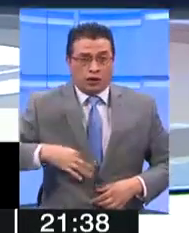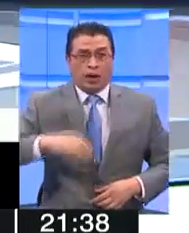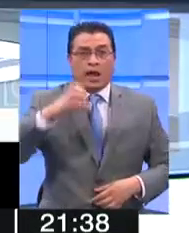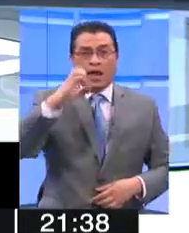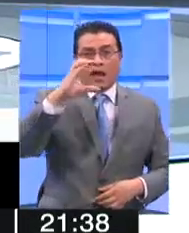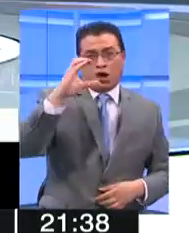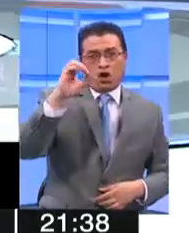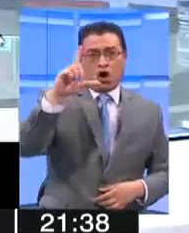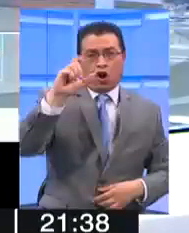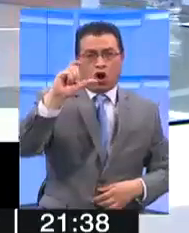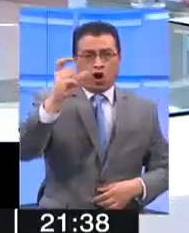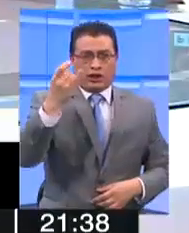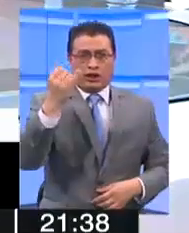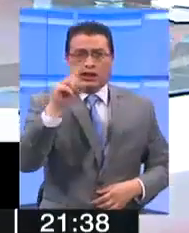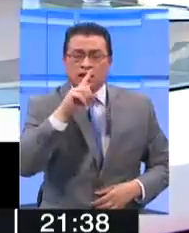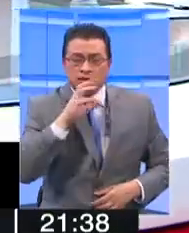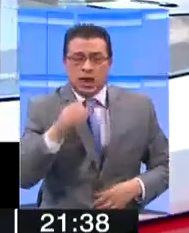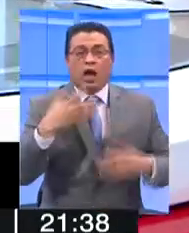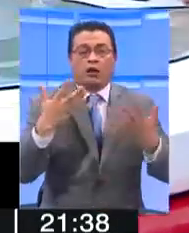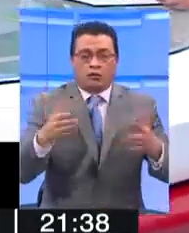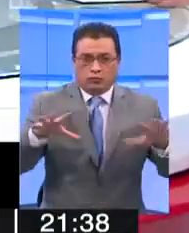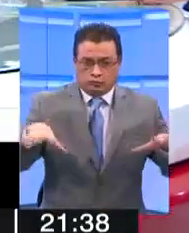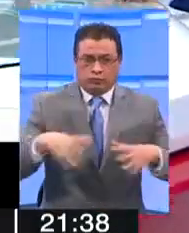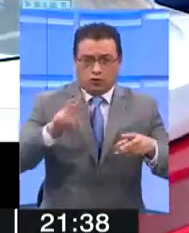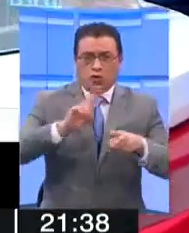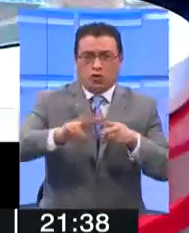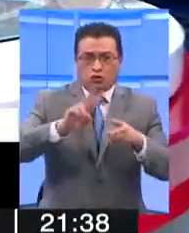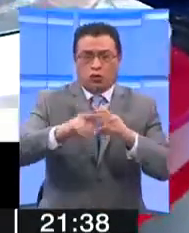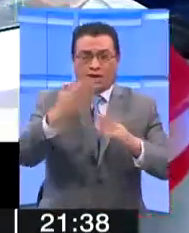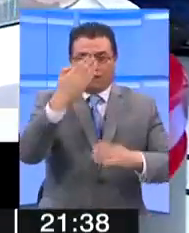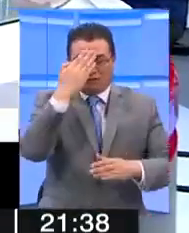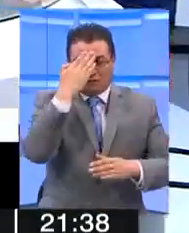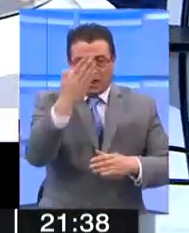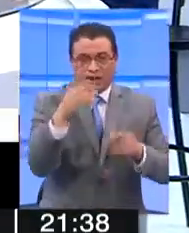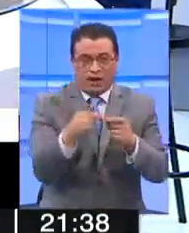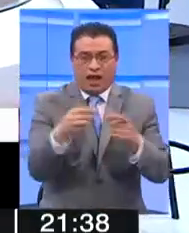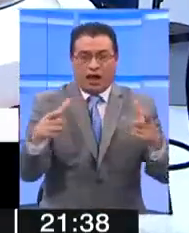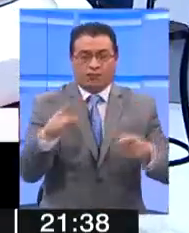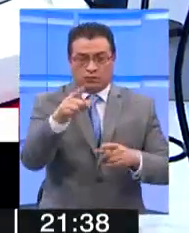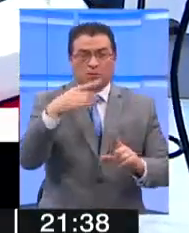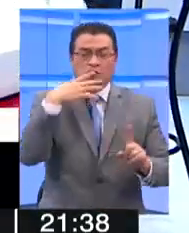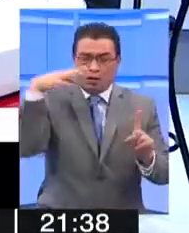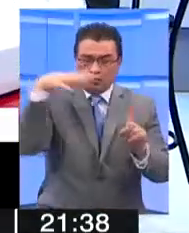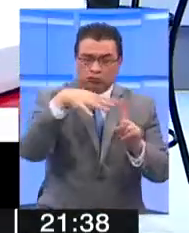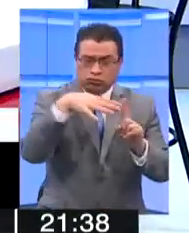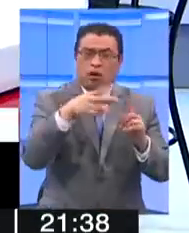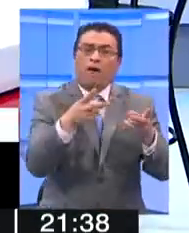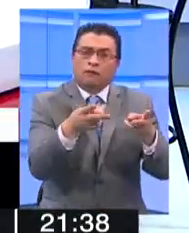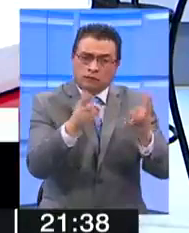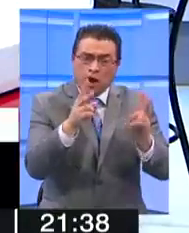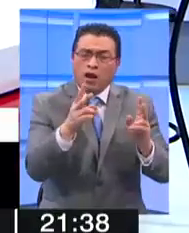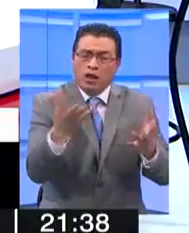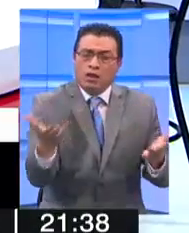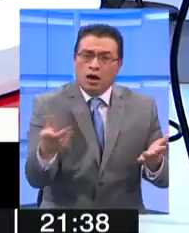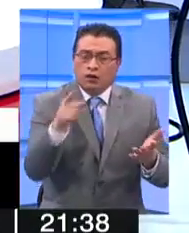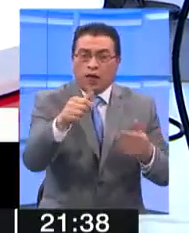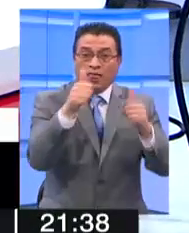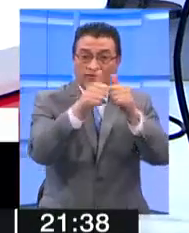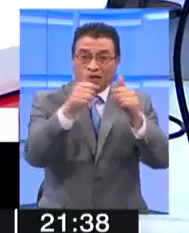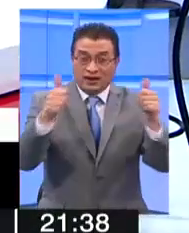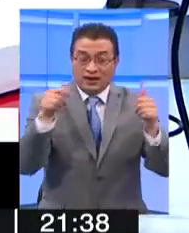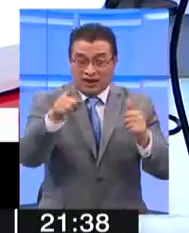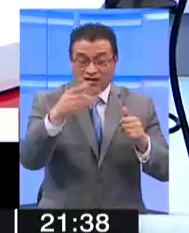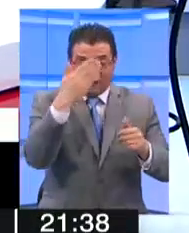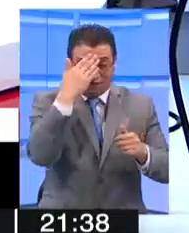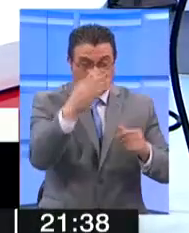ecologistas, de múltiples esferas para construir esto que estamos denominando un Frente Amplio. ¿No es una crítica válida en el fondo decir los dirigentes de este